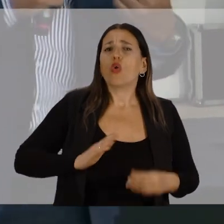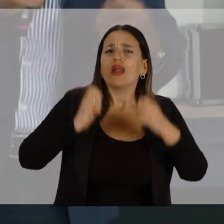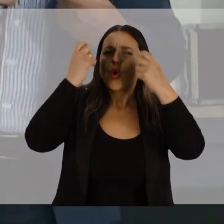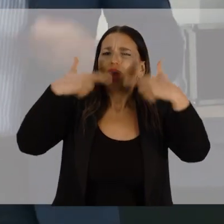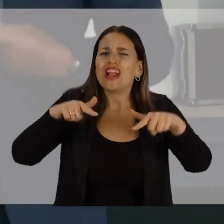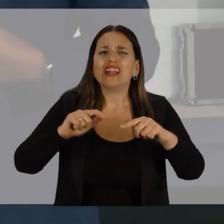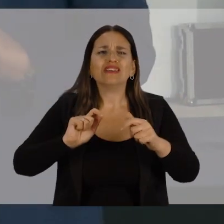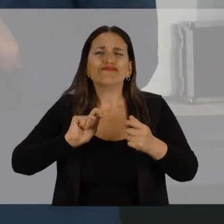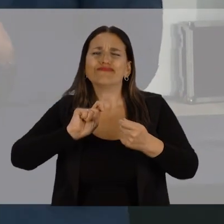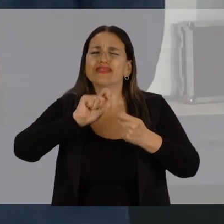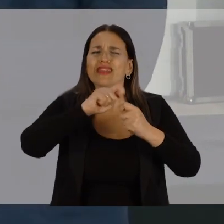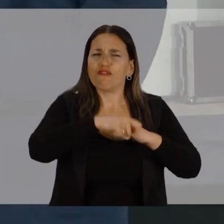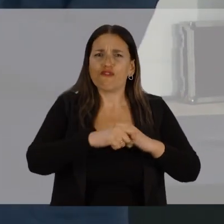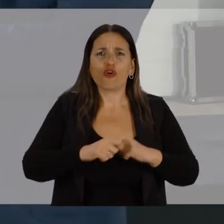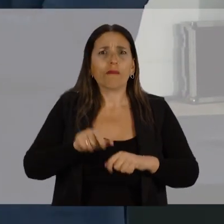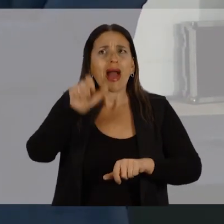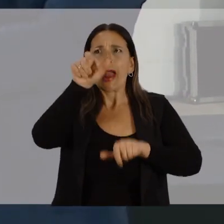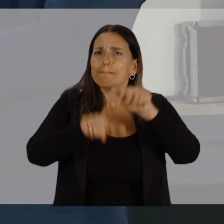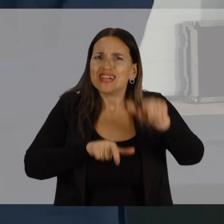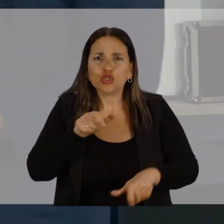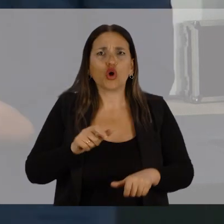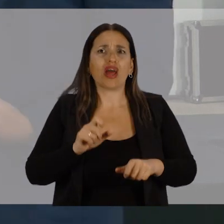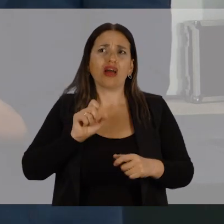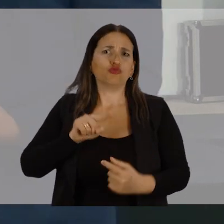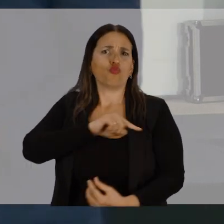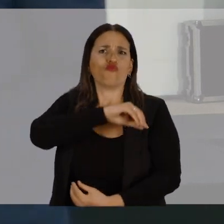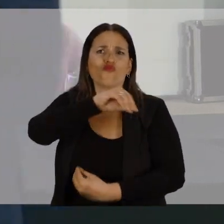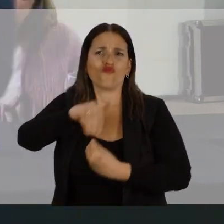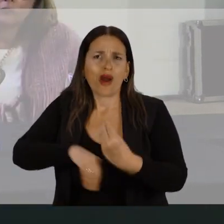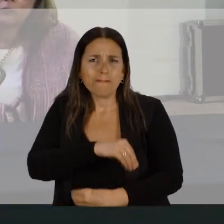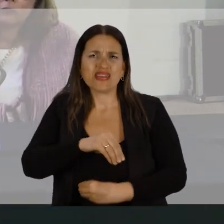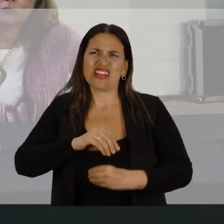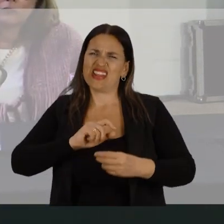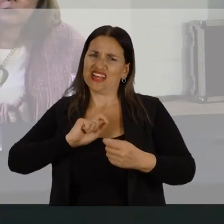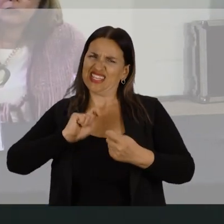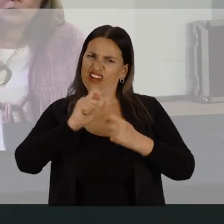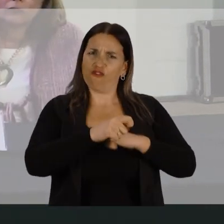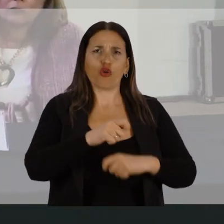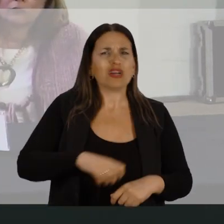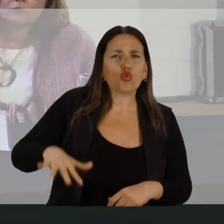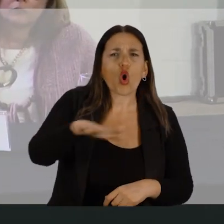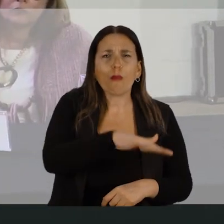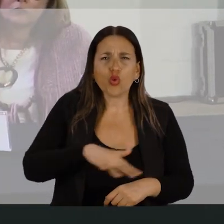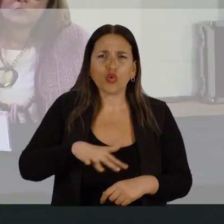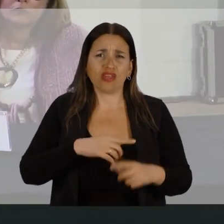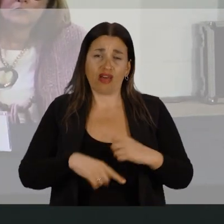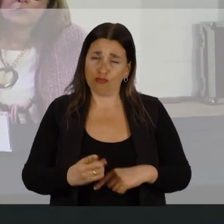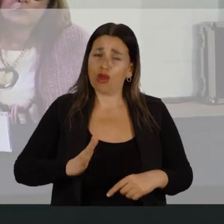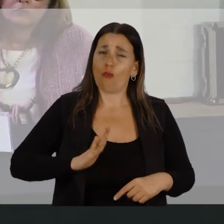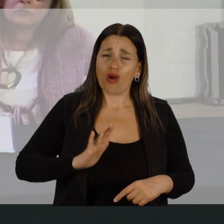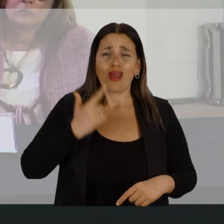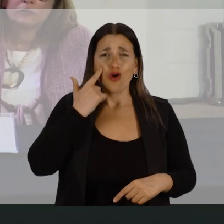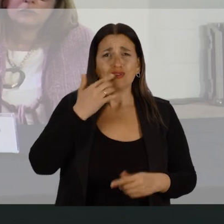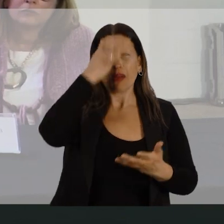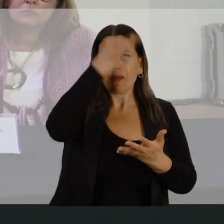La mujer rural que transforma a los individuos que quiere a su familia, que transforma a su comunidad. Por suerte, con muchas